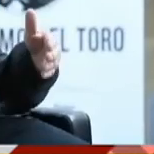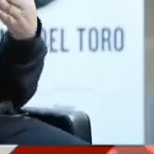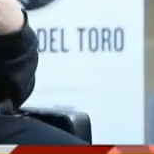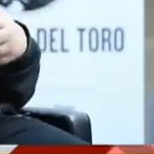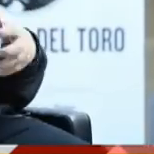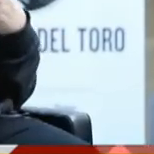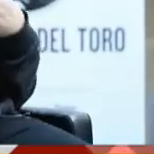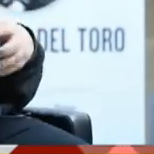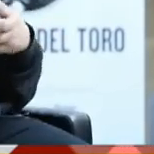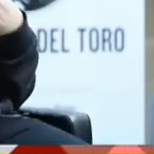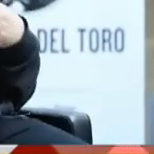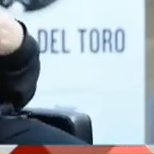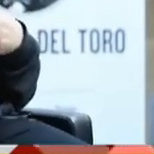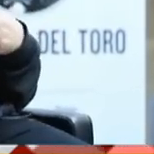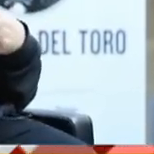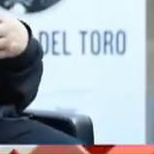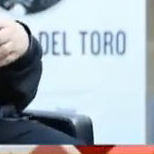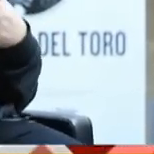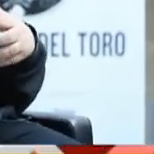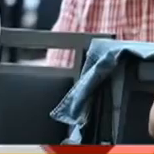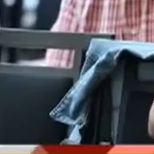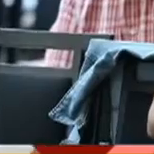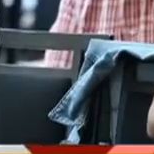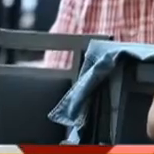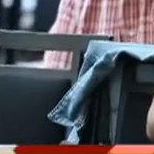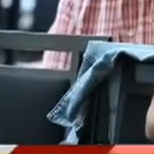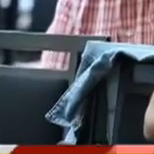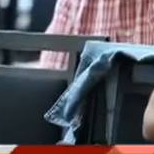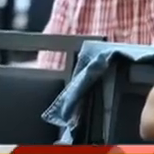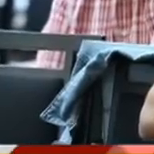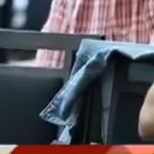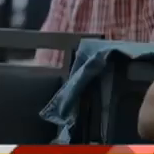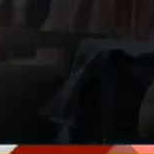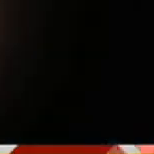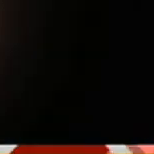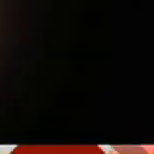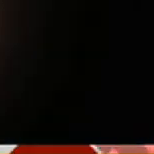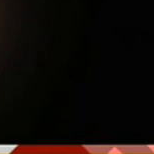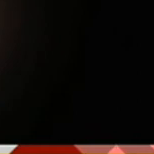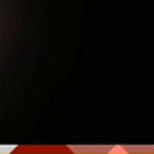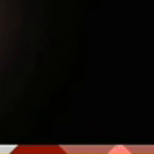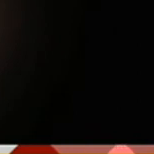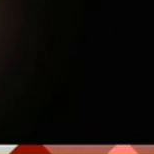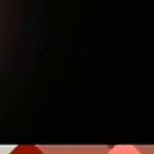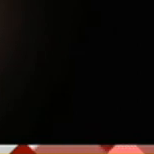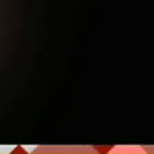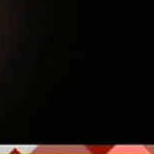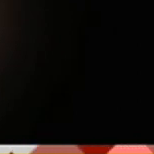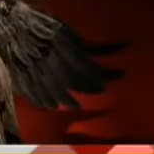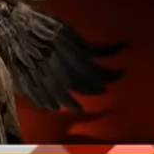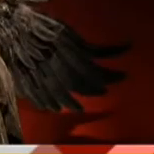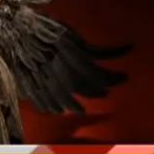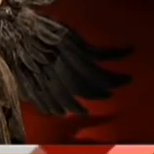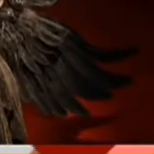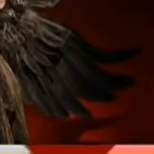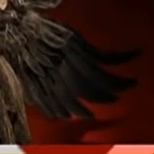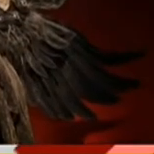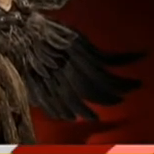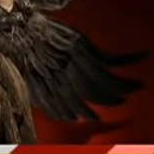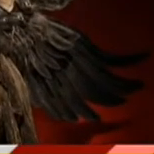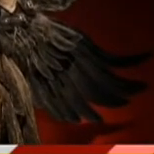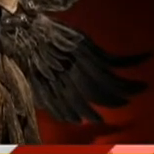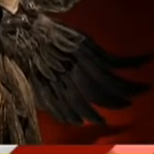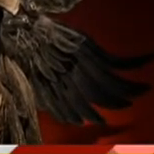Desde hace 2 décadas, el director de Mimic y El Espinazo del Diablo mantiene un vínculo especial con la ciudad de Toronto, lugar en la